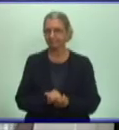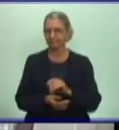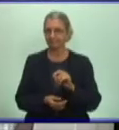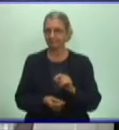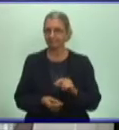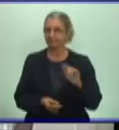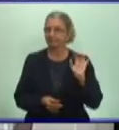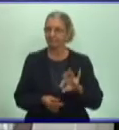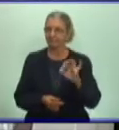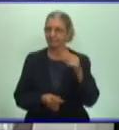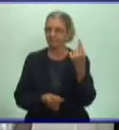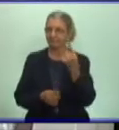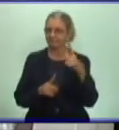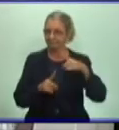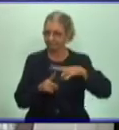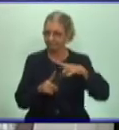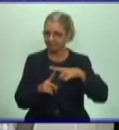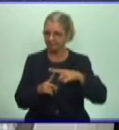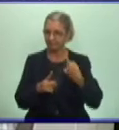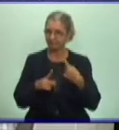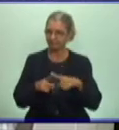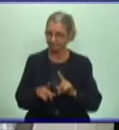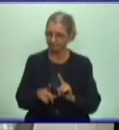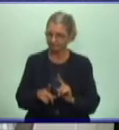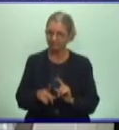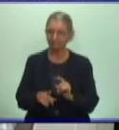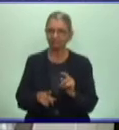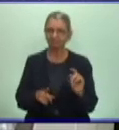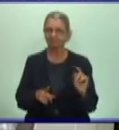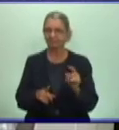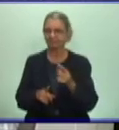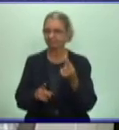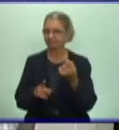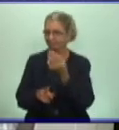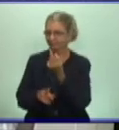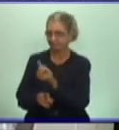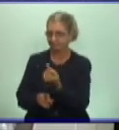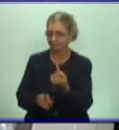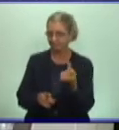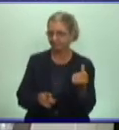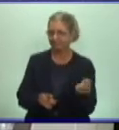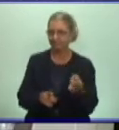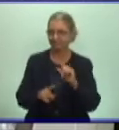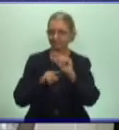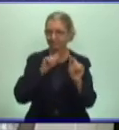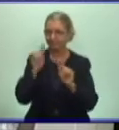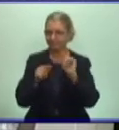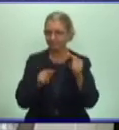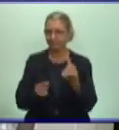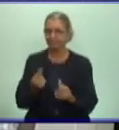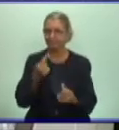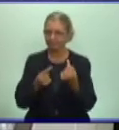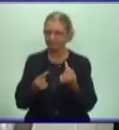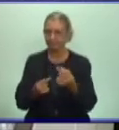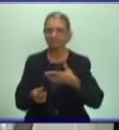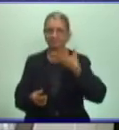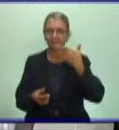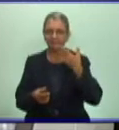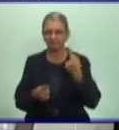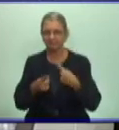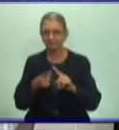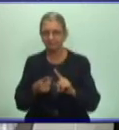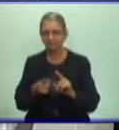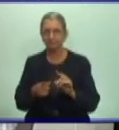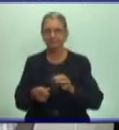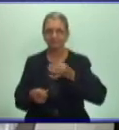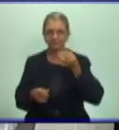Escogió un tema, pero cada una de las preguntas va dirigida a una determinada habilidad. En algunas piden que argumenten, en el otro ejemplifiquen, el otro valore, por tanto, se supone